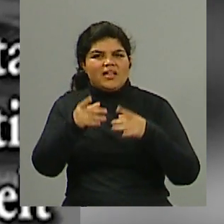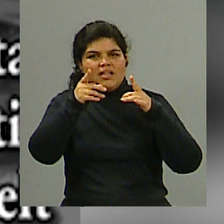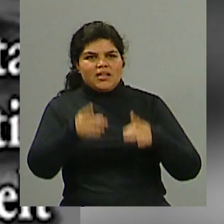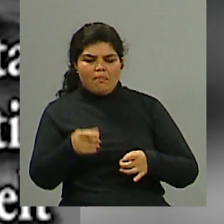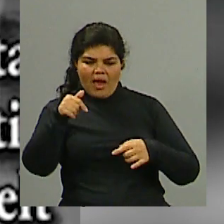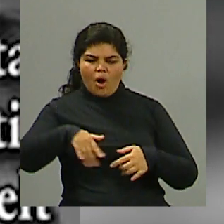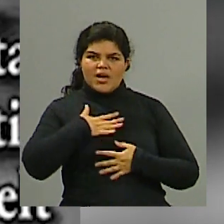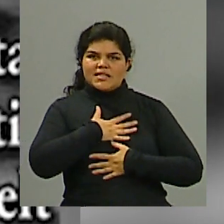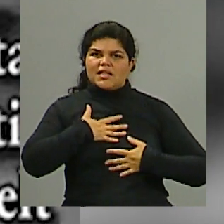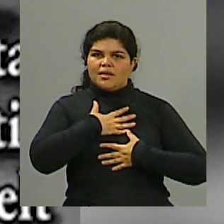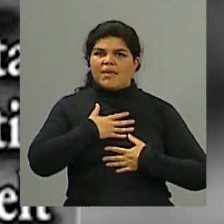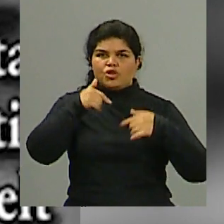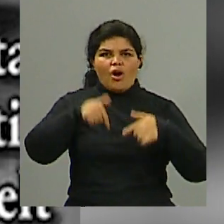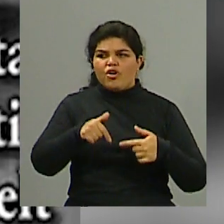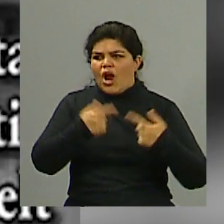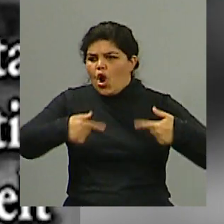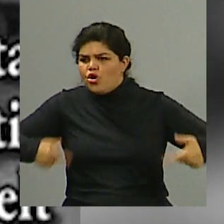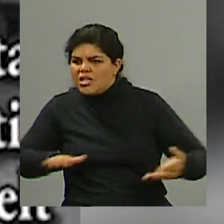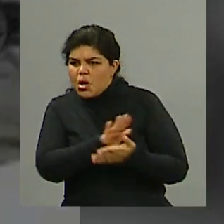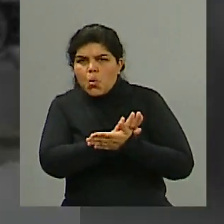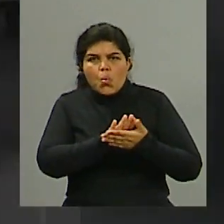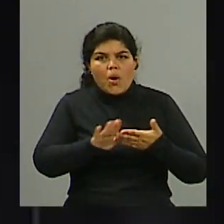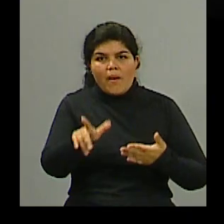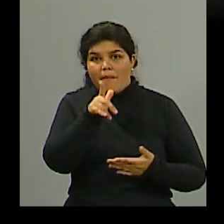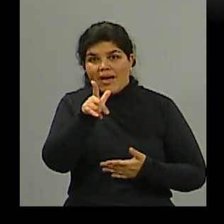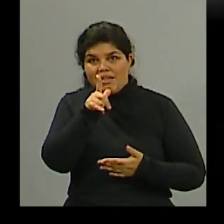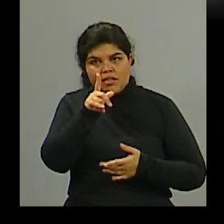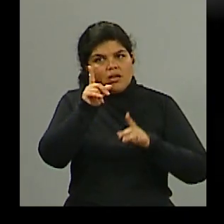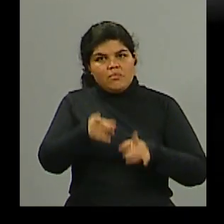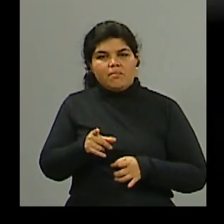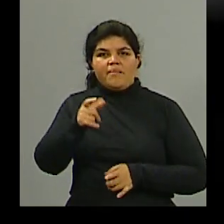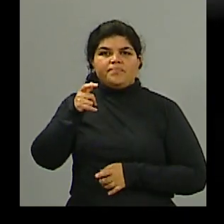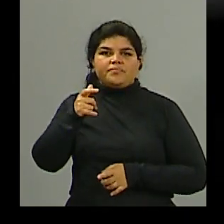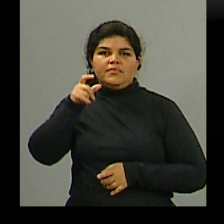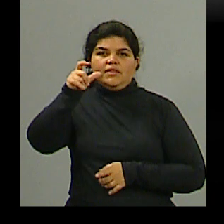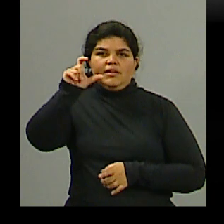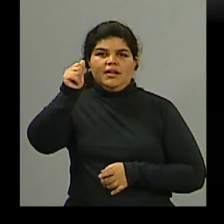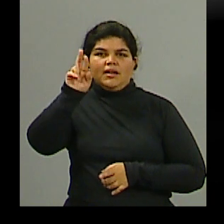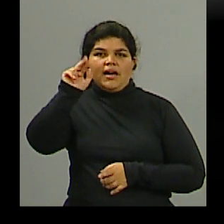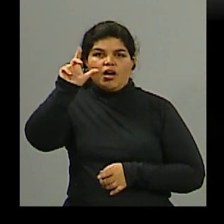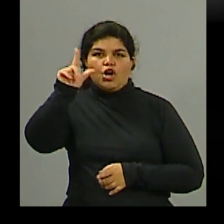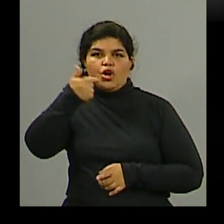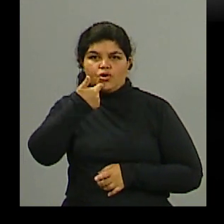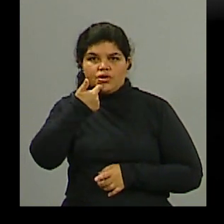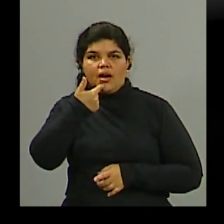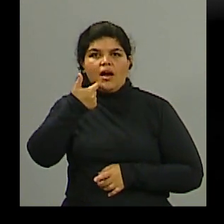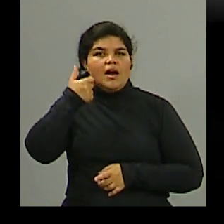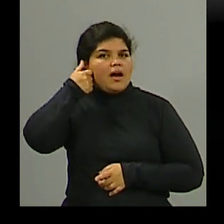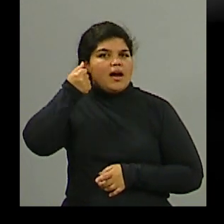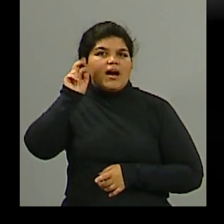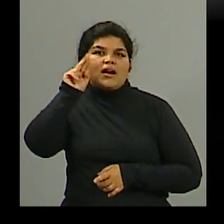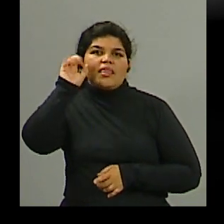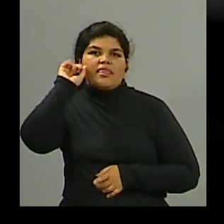ver con lo nuevo. En realidad, Carlos Gardel hizo una transmisión que estaba cantando en otro país, en